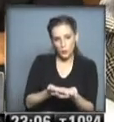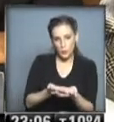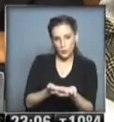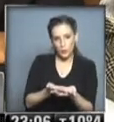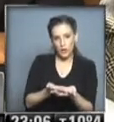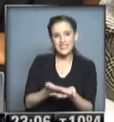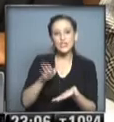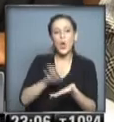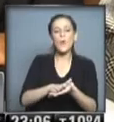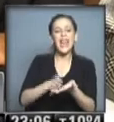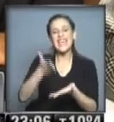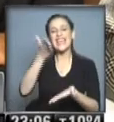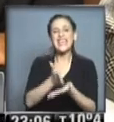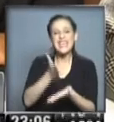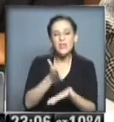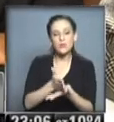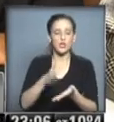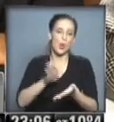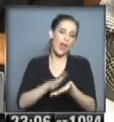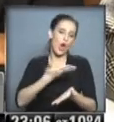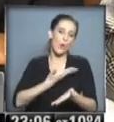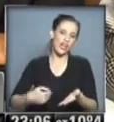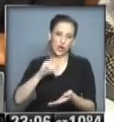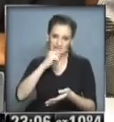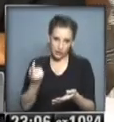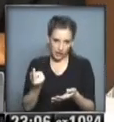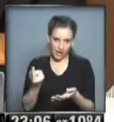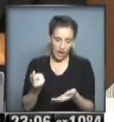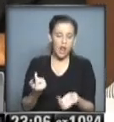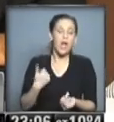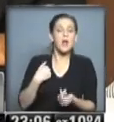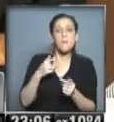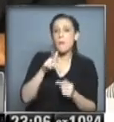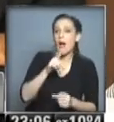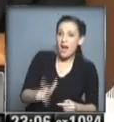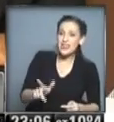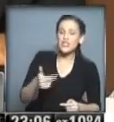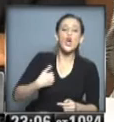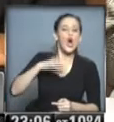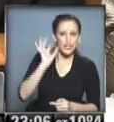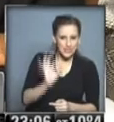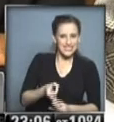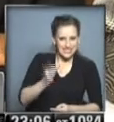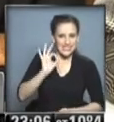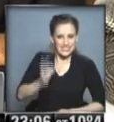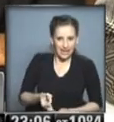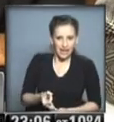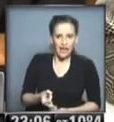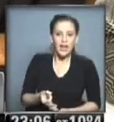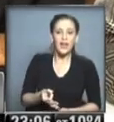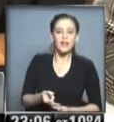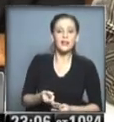el límite al actual gobierno nacional si no me parece estoy convencido que es el